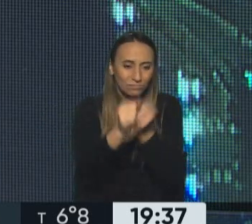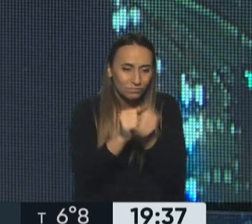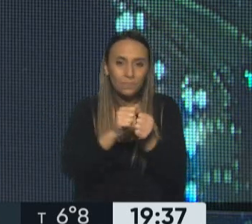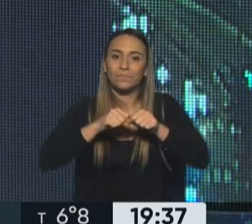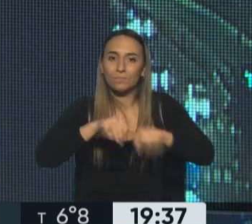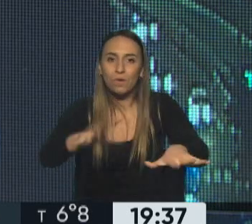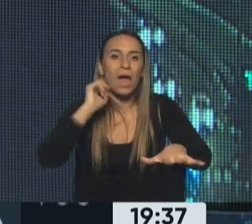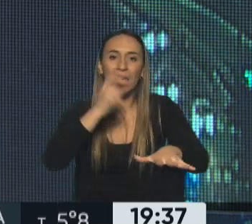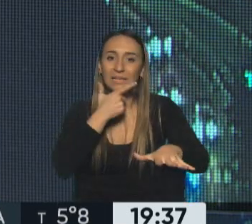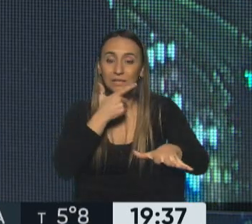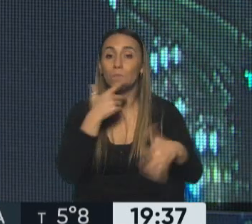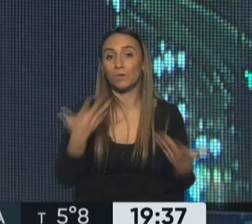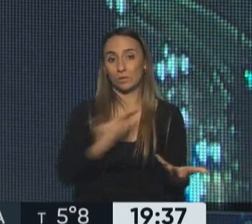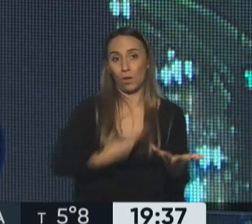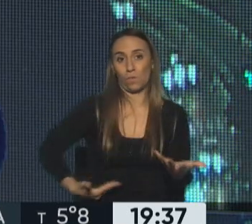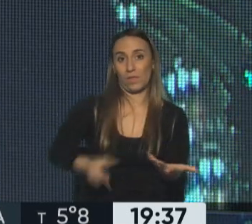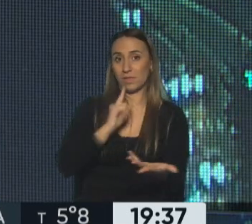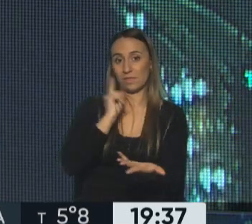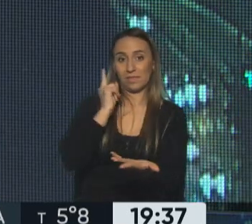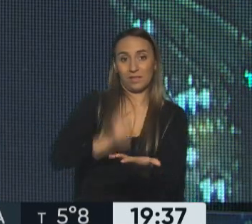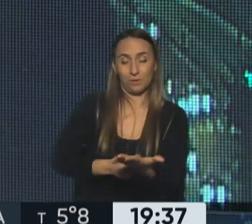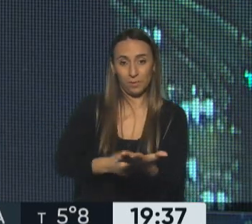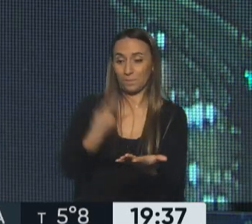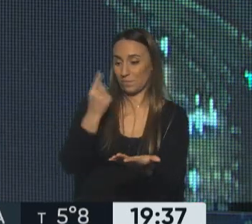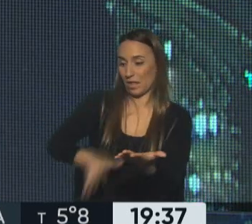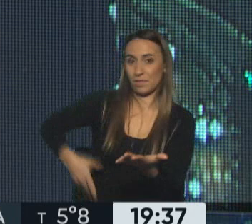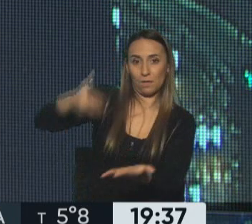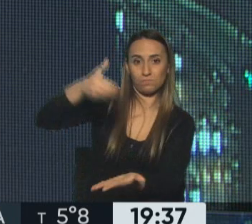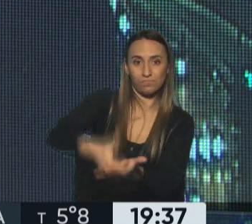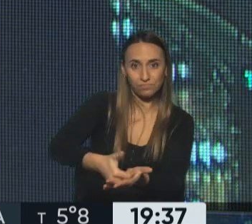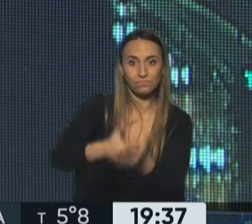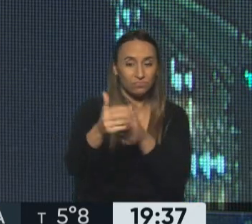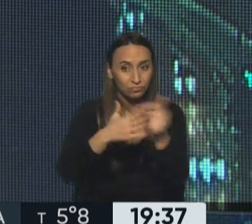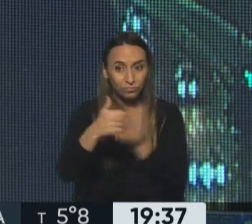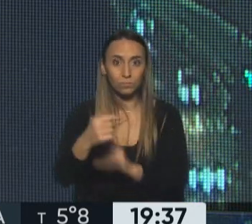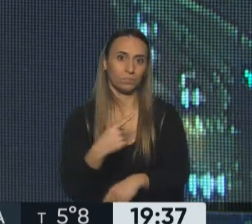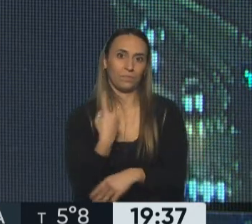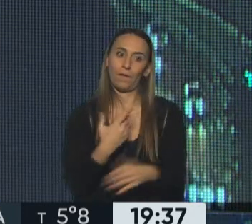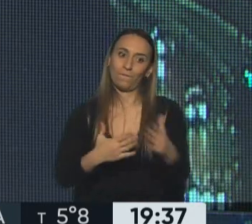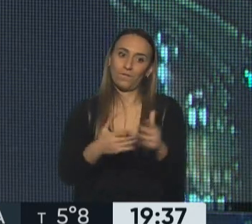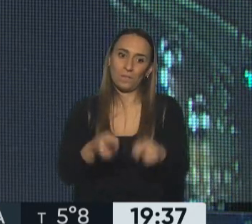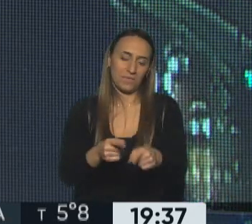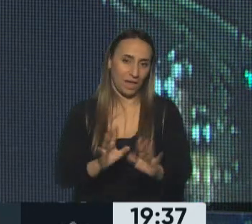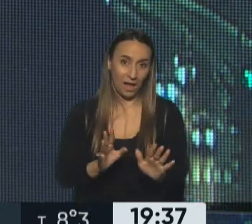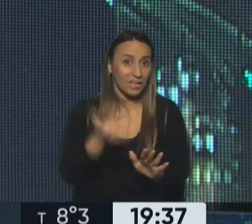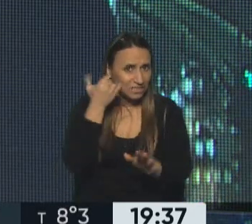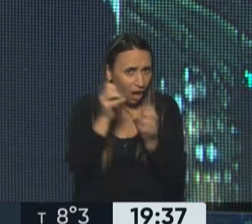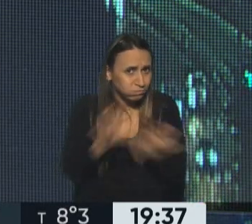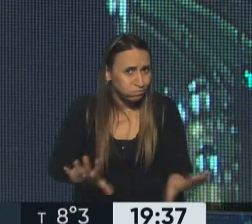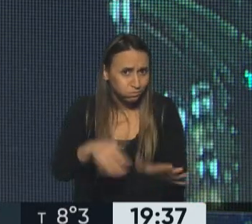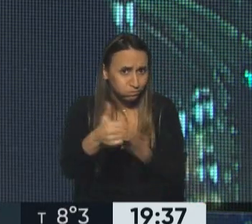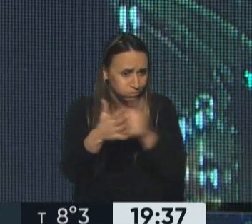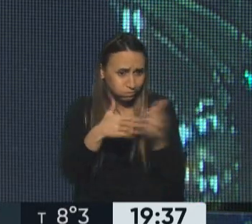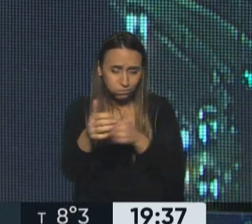el gobierno de lanzar el gasoducto, a invertir en el gasoducto, es fundamental para nosotros y está en marcha. Está en marcha y se va a